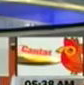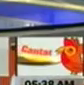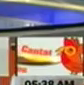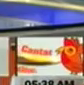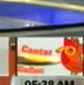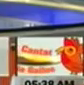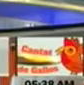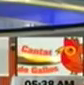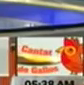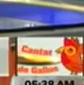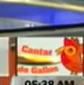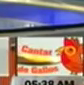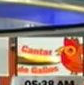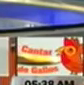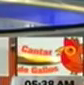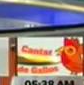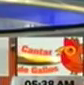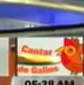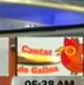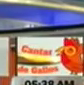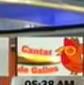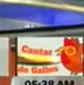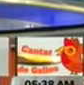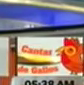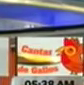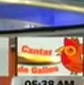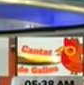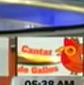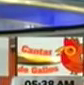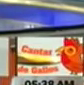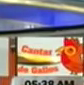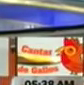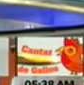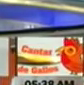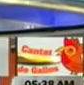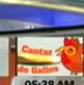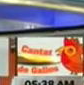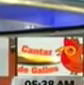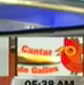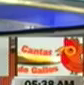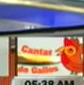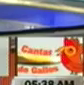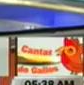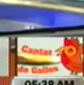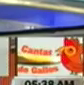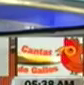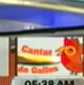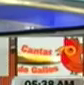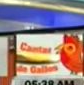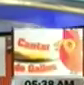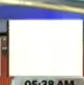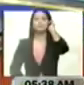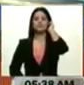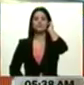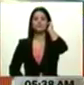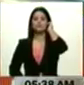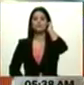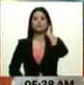haber pasado toda la campaña política diciendo que no iba a ir al Fondo Monetario Internacional, que el pueblo, ¿qué tal? El hombre